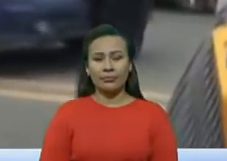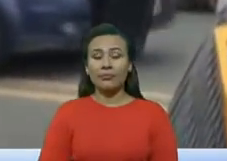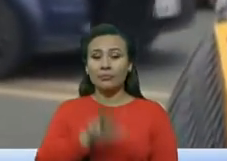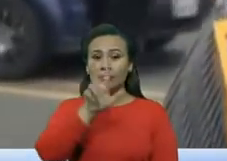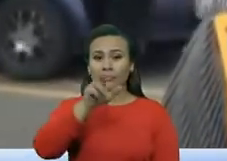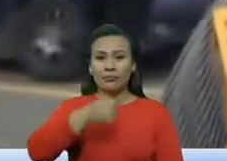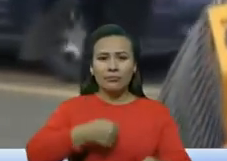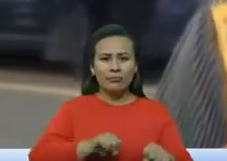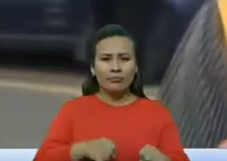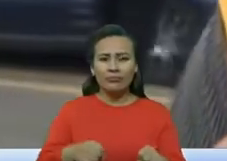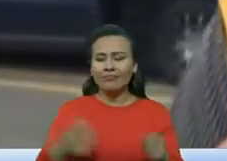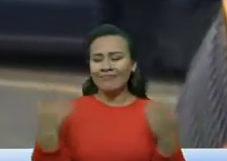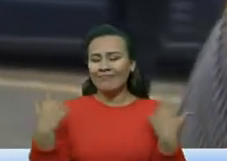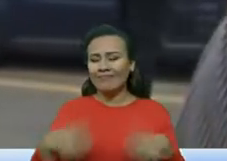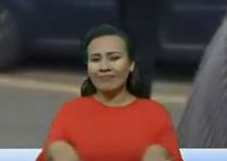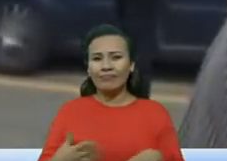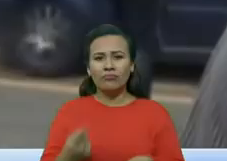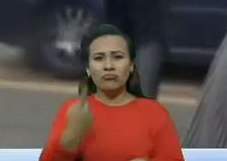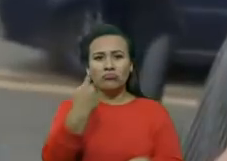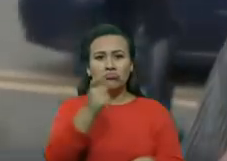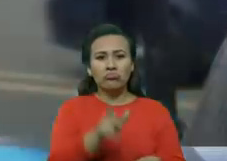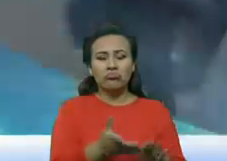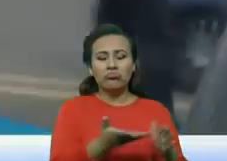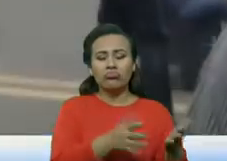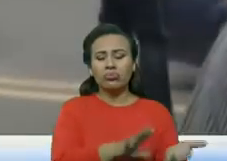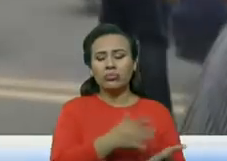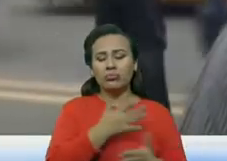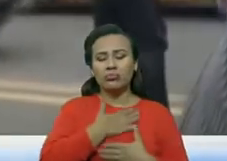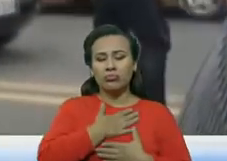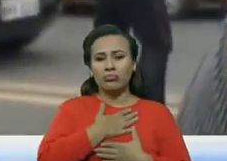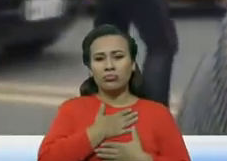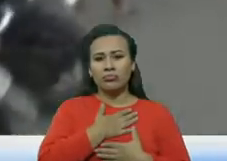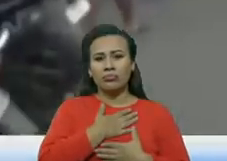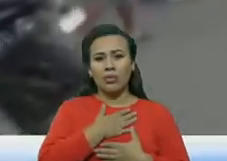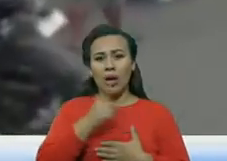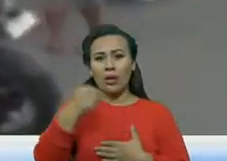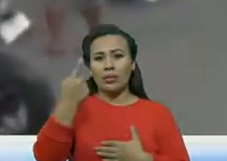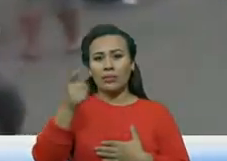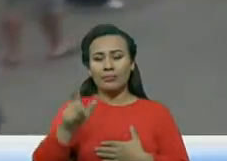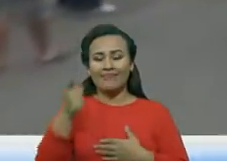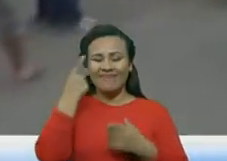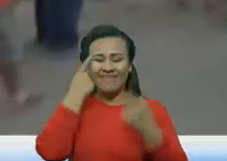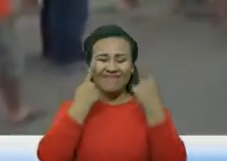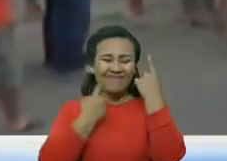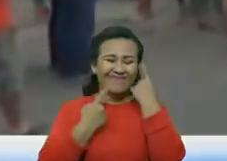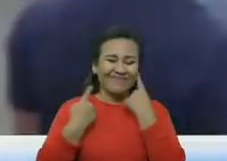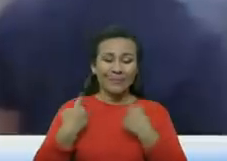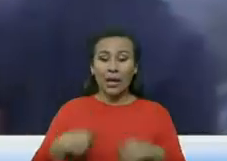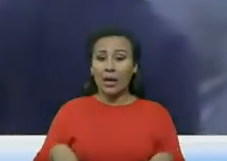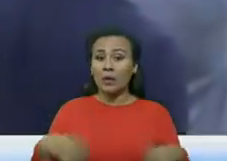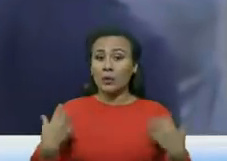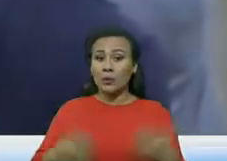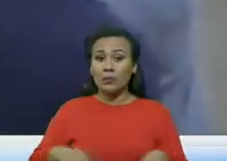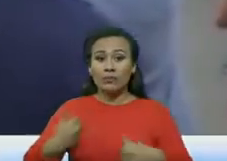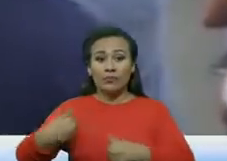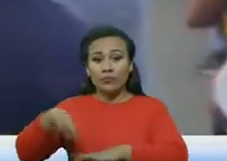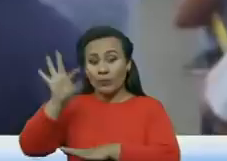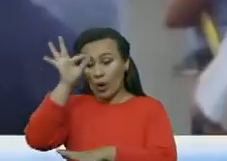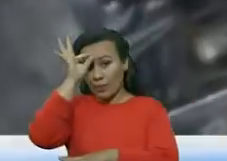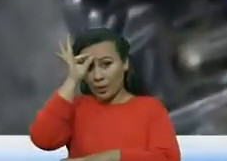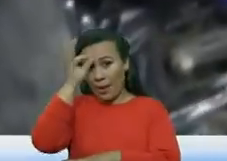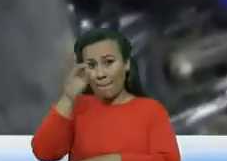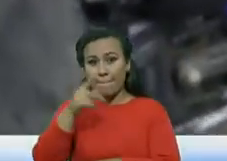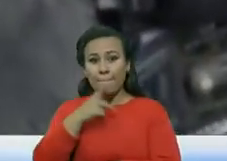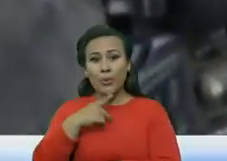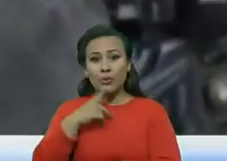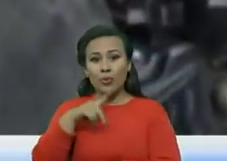Sí. Y dice que uno ya falleció. ¿Y los otros no? Grave. Los heridos fueron llevados al hospital de Puerto Viejo, donde se confirmó el